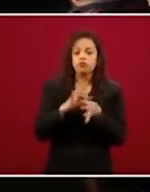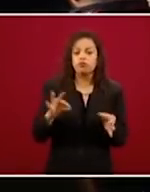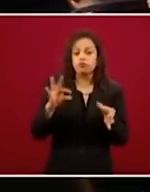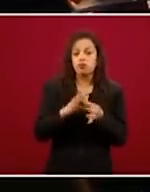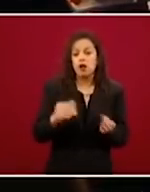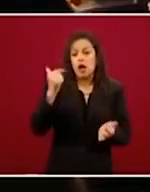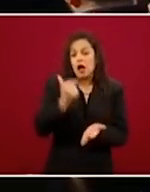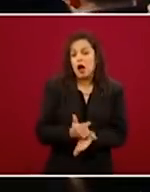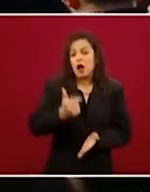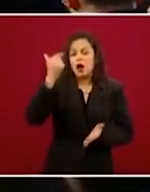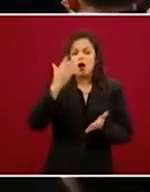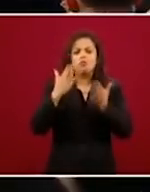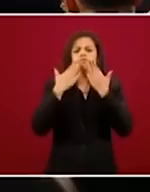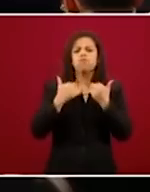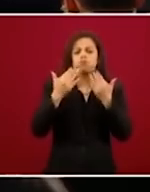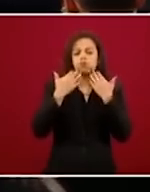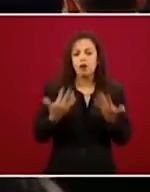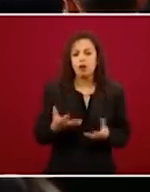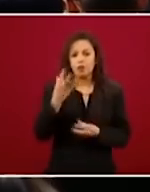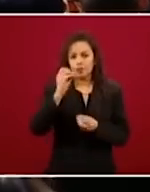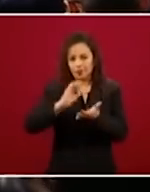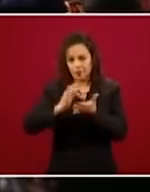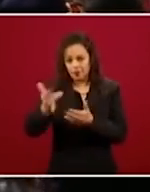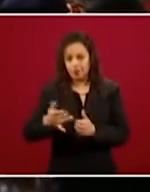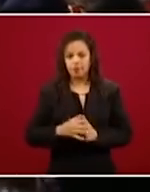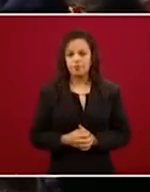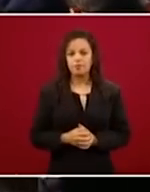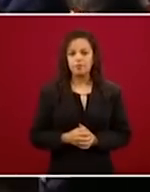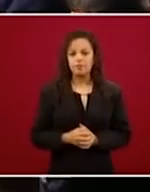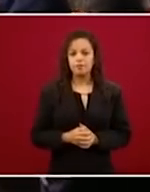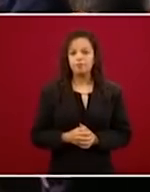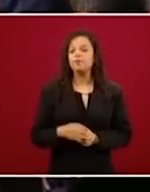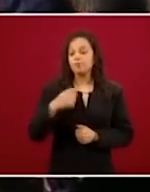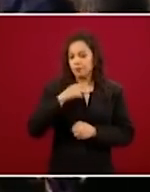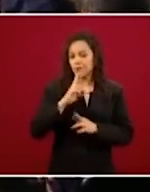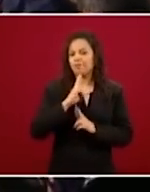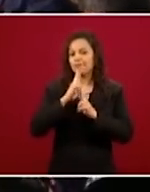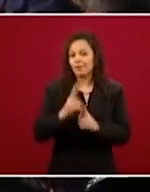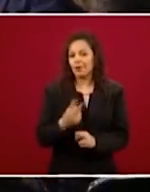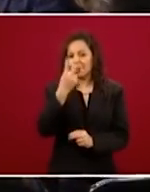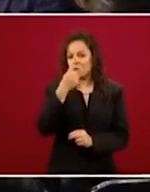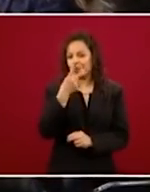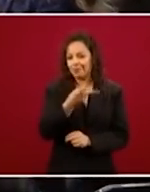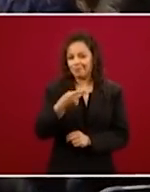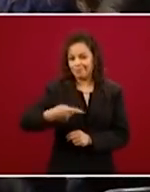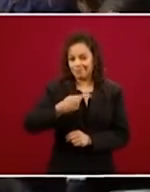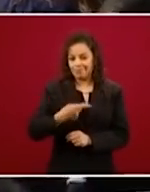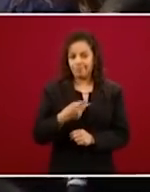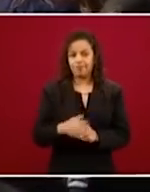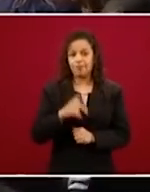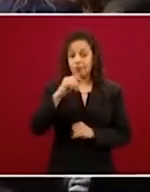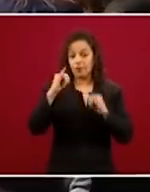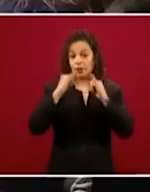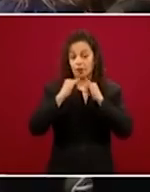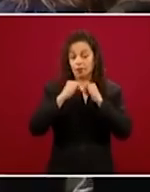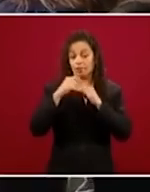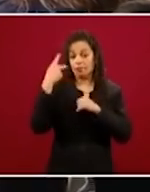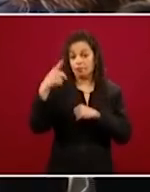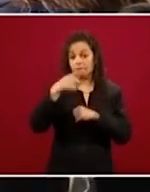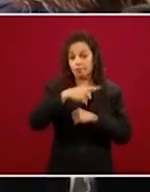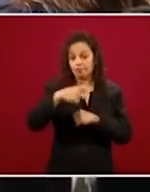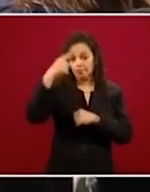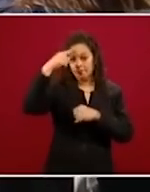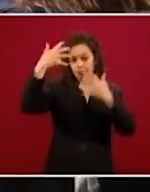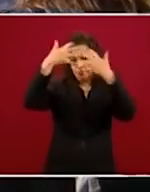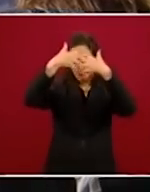muchas gracias gracias gracias de nada blanca contestó ambos puntos sobre el tema del instituto de neurología como también